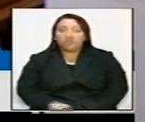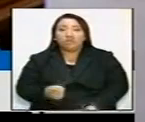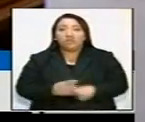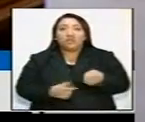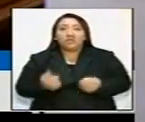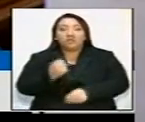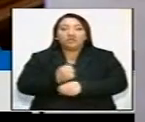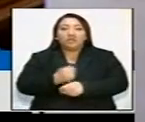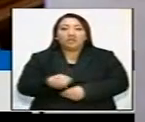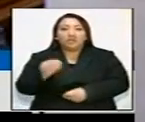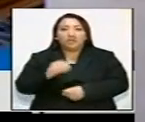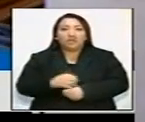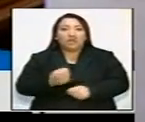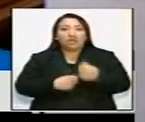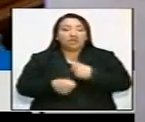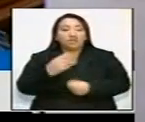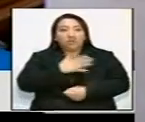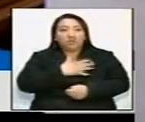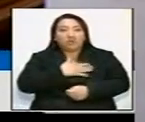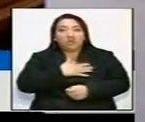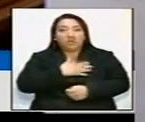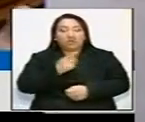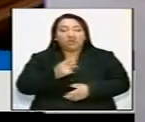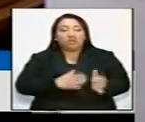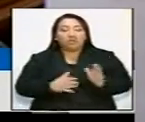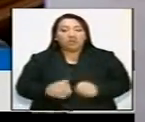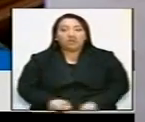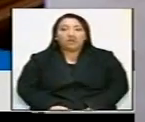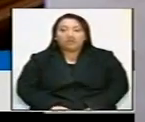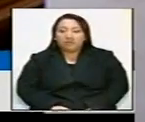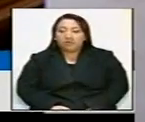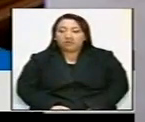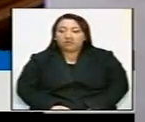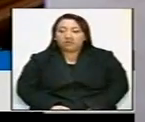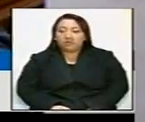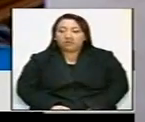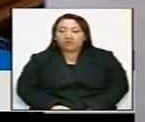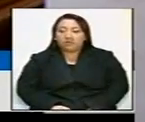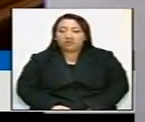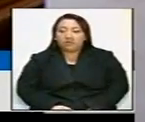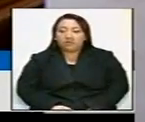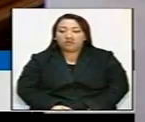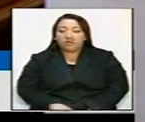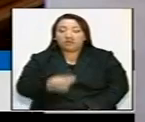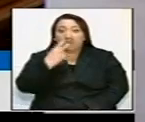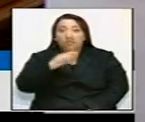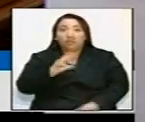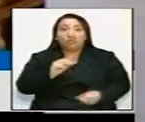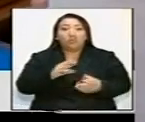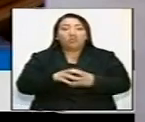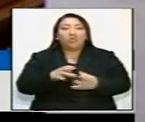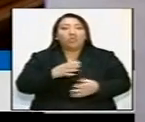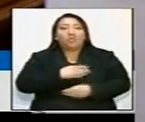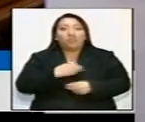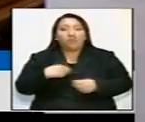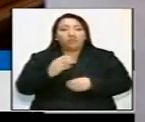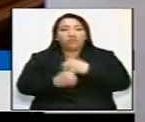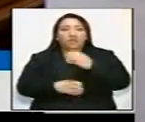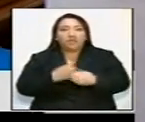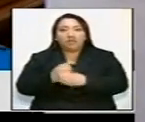mercado laboral? La secundaria está preparando a los niños desde un punto de vista muy humanista, muy